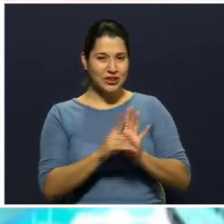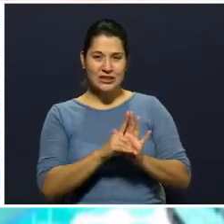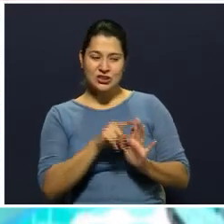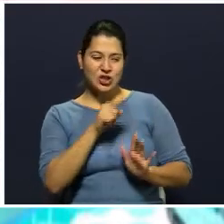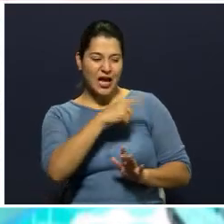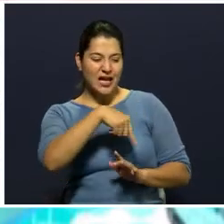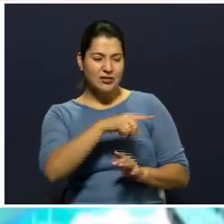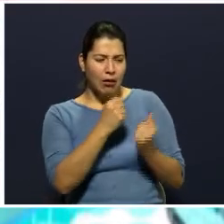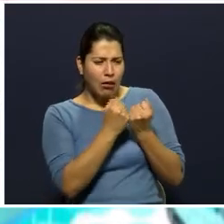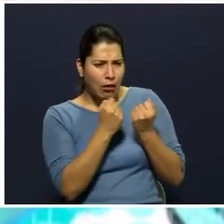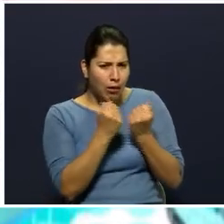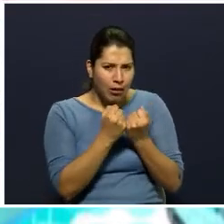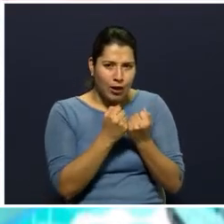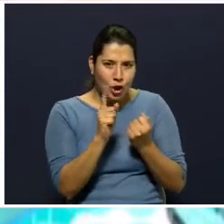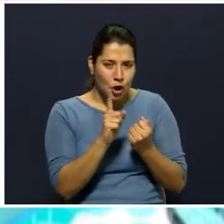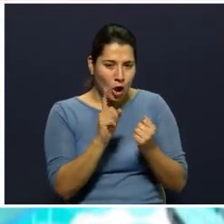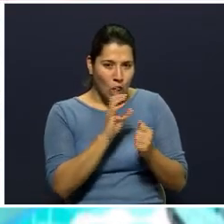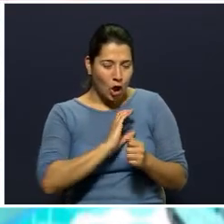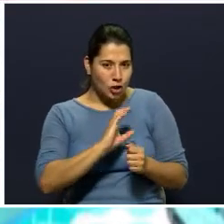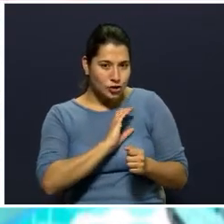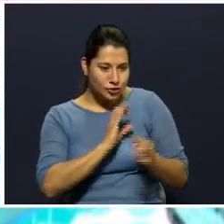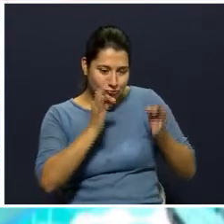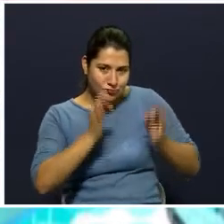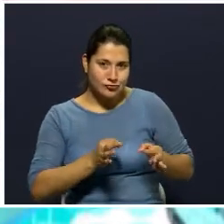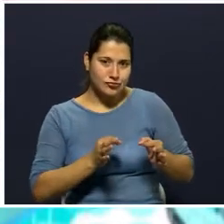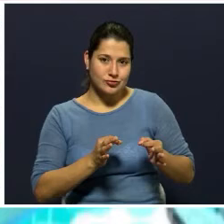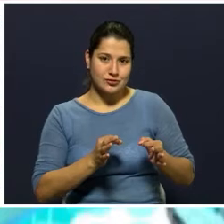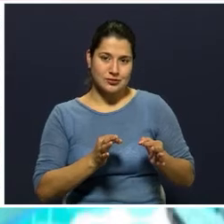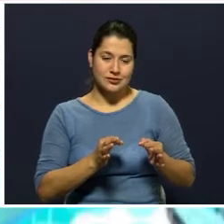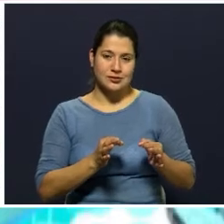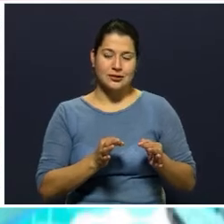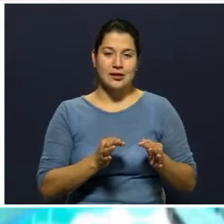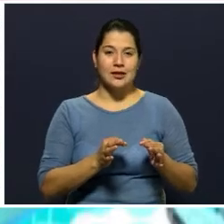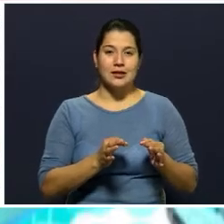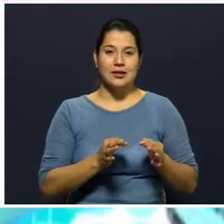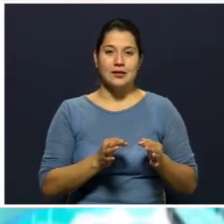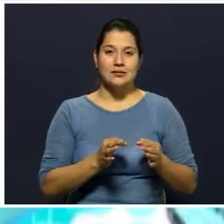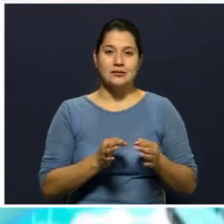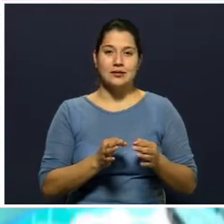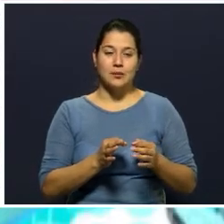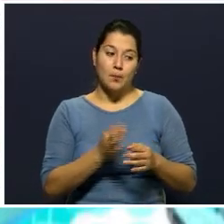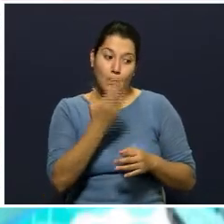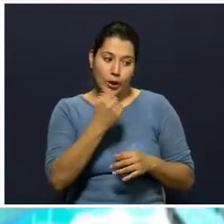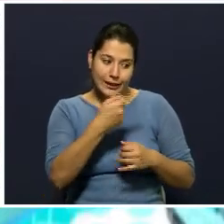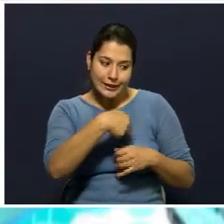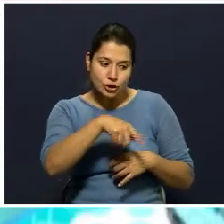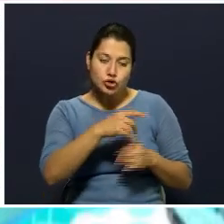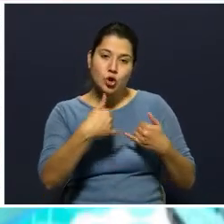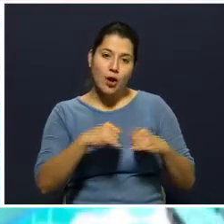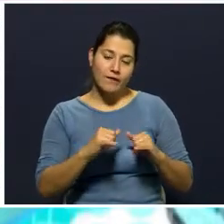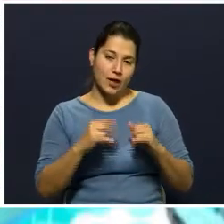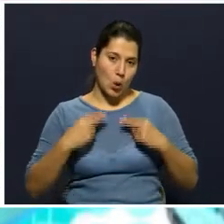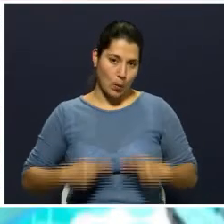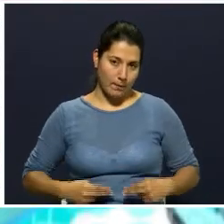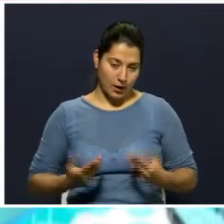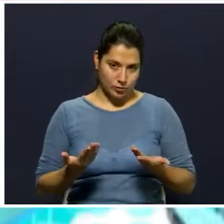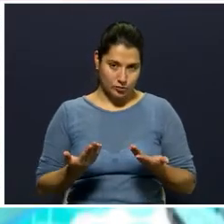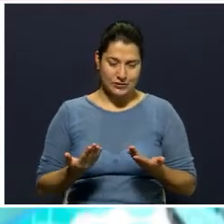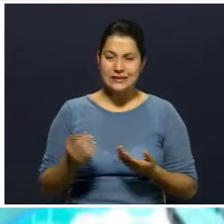aptas en relación con su condición de seres humanos. Y